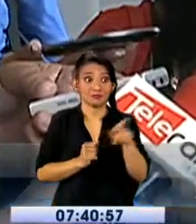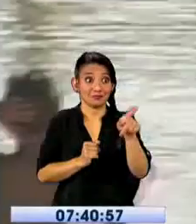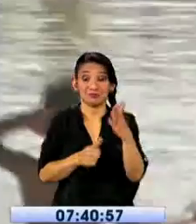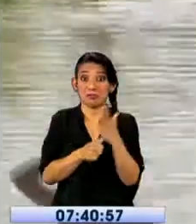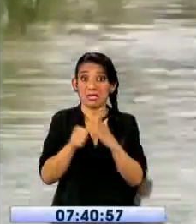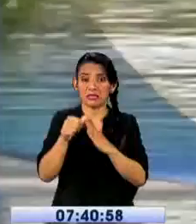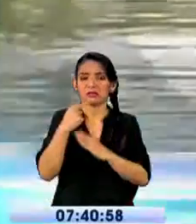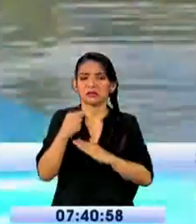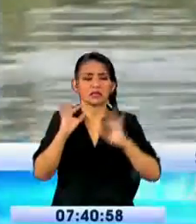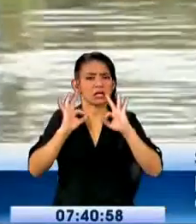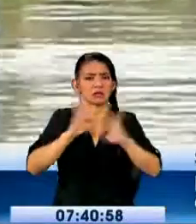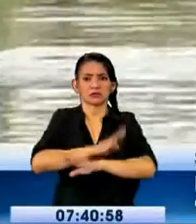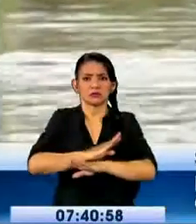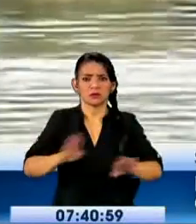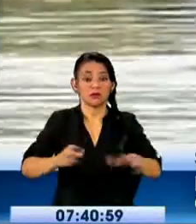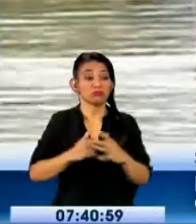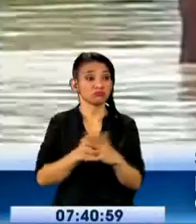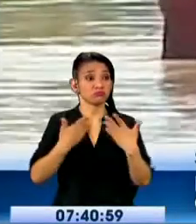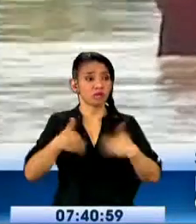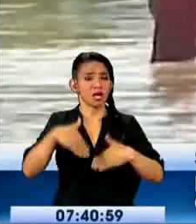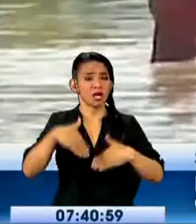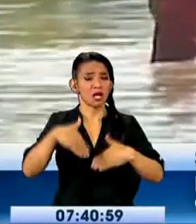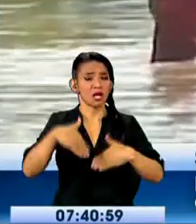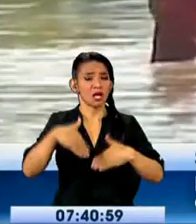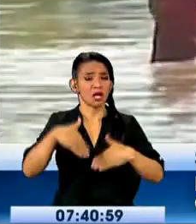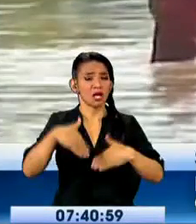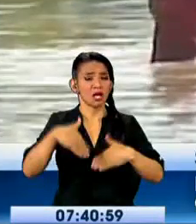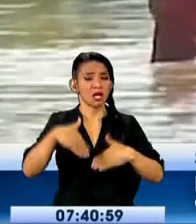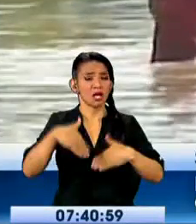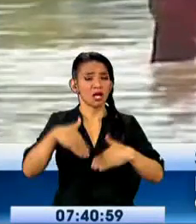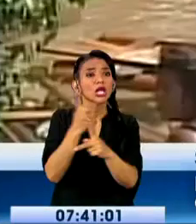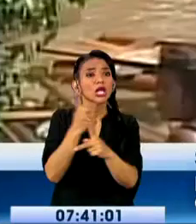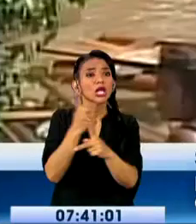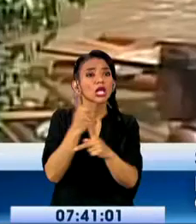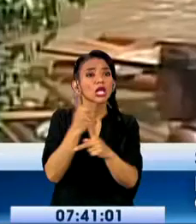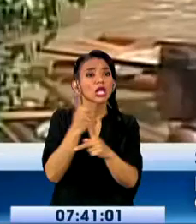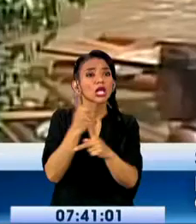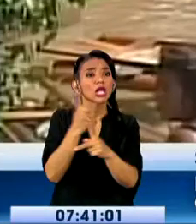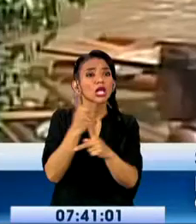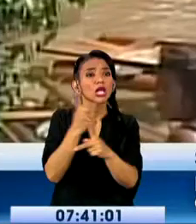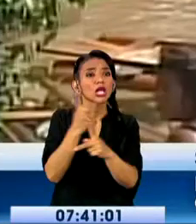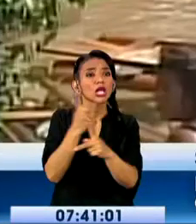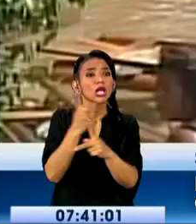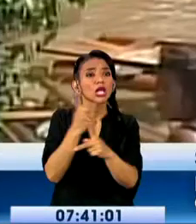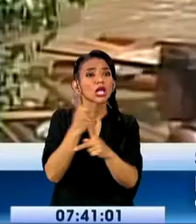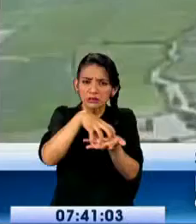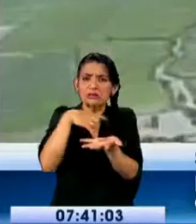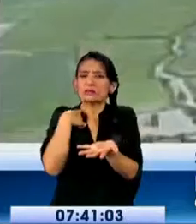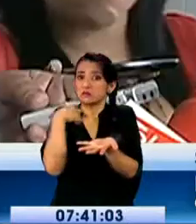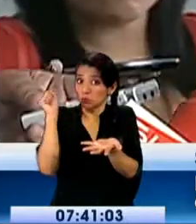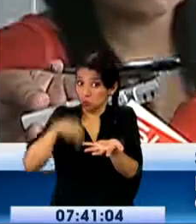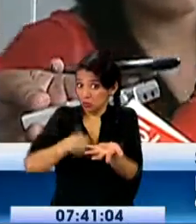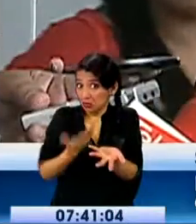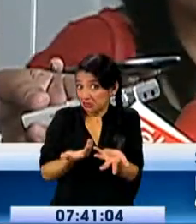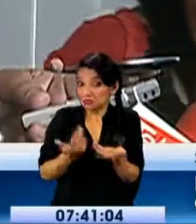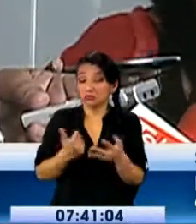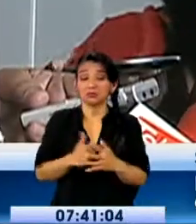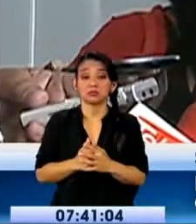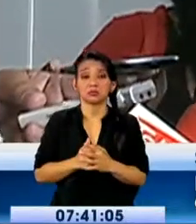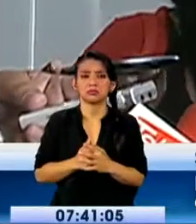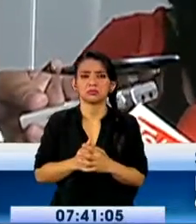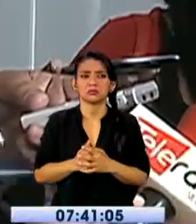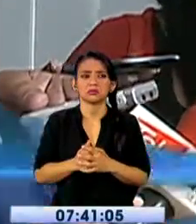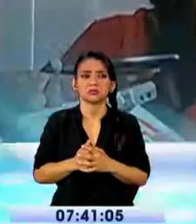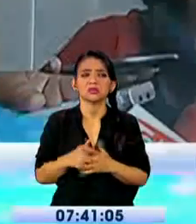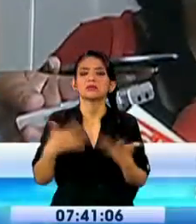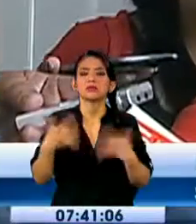todo está previsto. Se han identificado las zonas de riesgo en las 14 provincias que podrían verse afectadas. Estamos trabajando a nivel